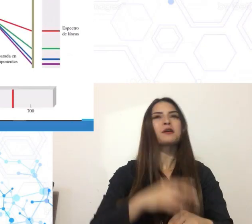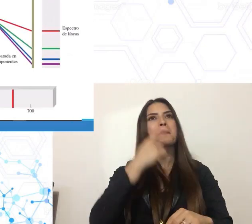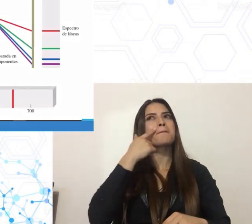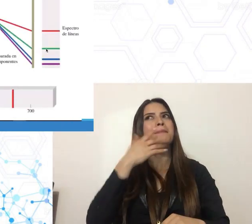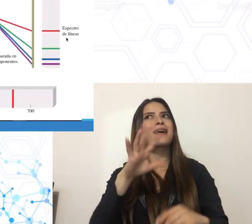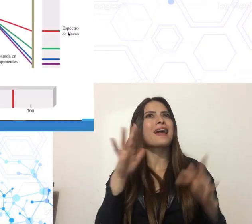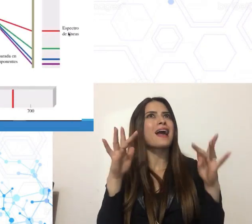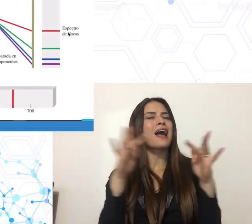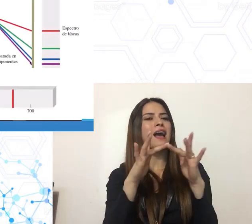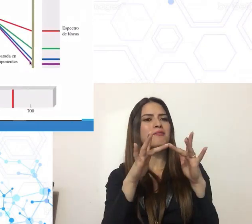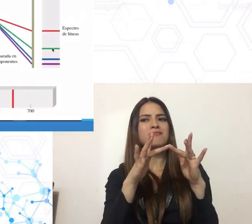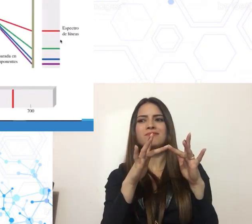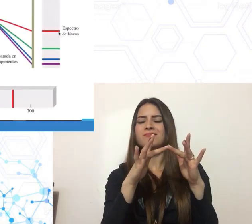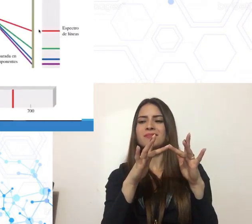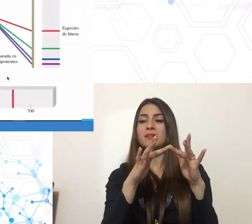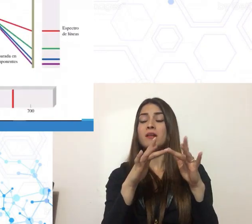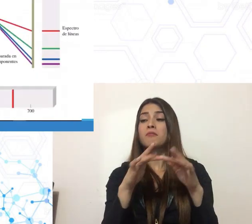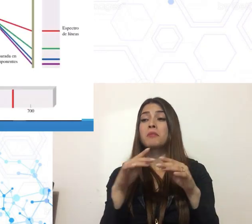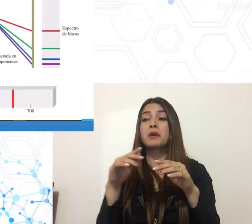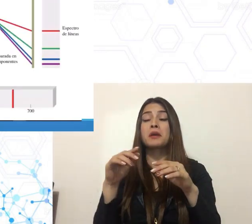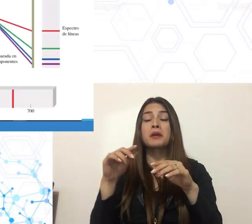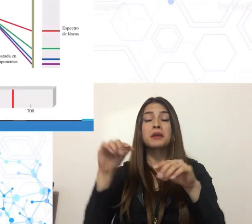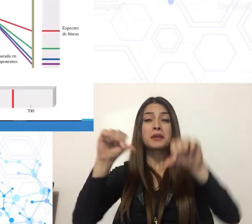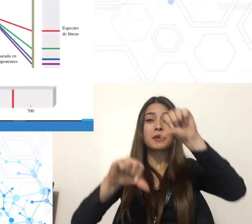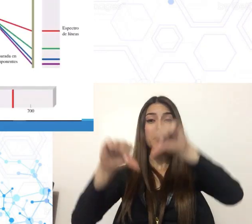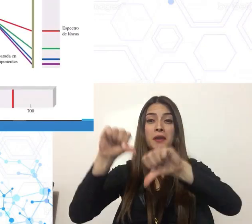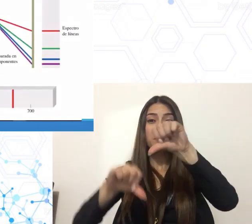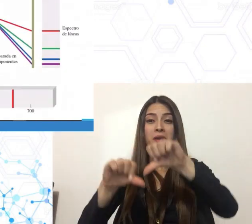líneas. Sería como si dijéramos que es la